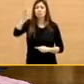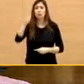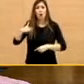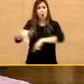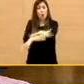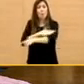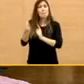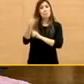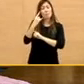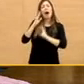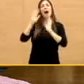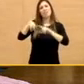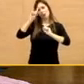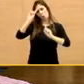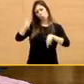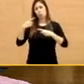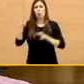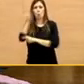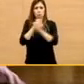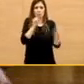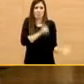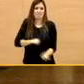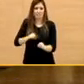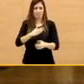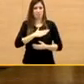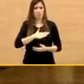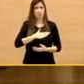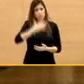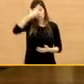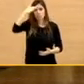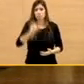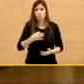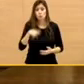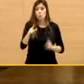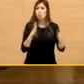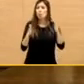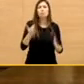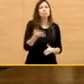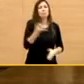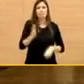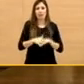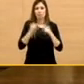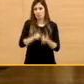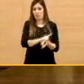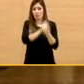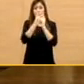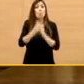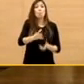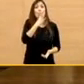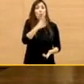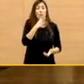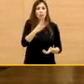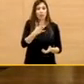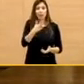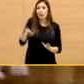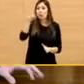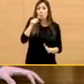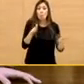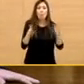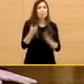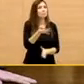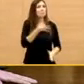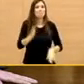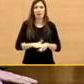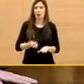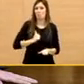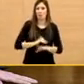estábamos haciendo. Y creemos que esta es una oportunidad para cambiar las cosas. Por eso decimos que esto es una oportunidad. Una oportunidad y no una complejidad.